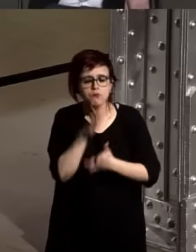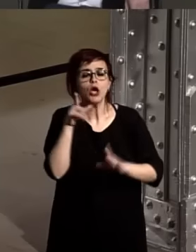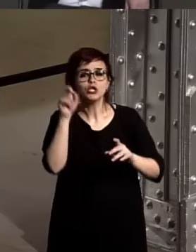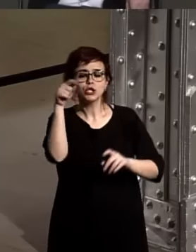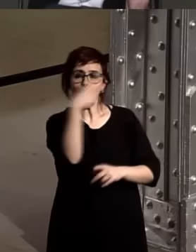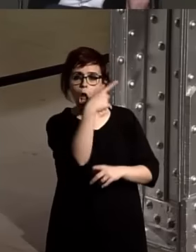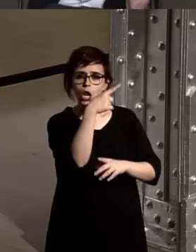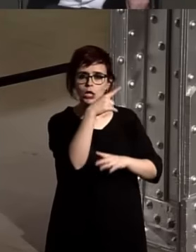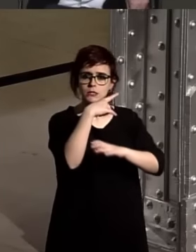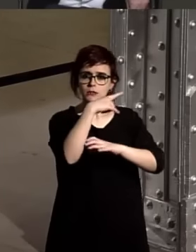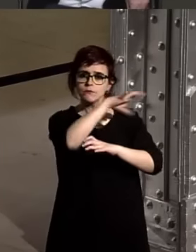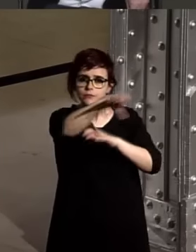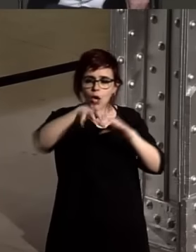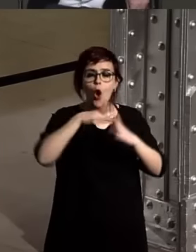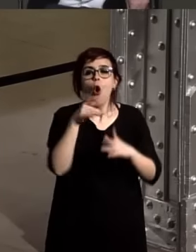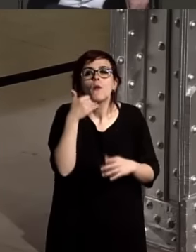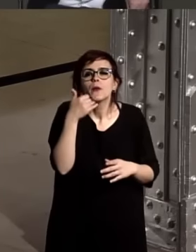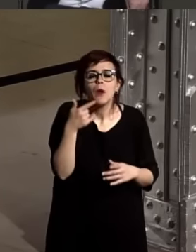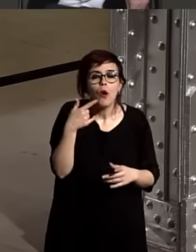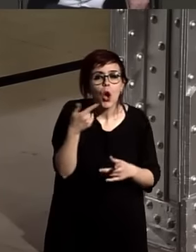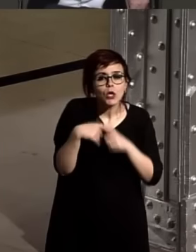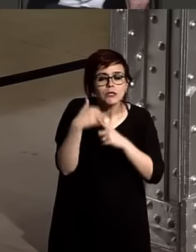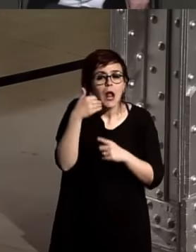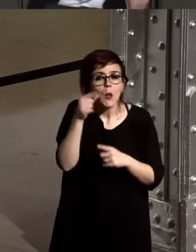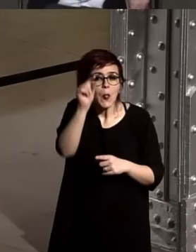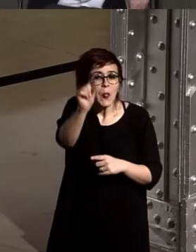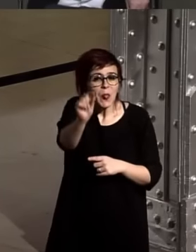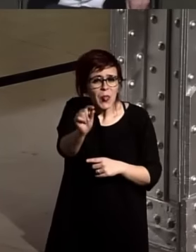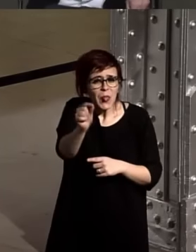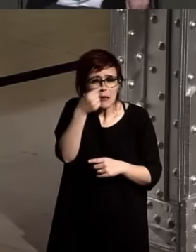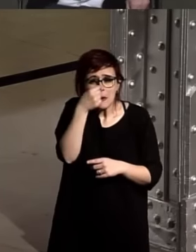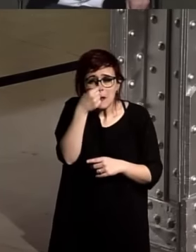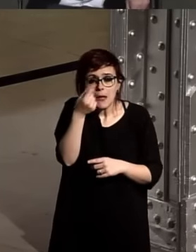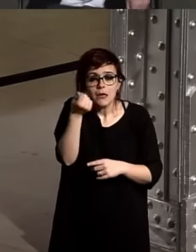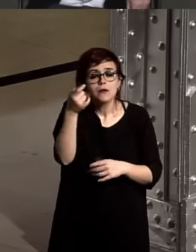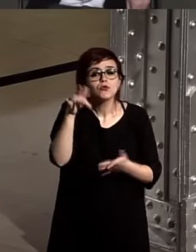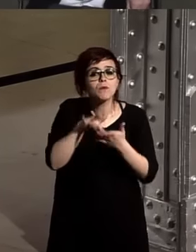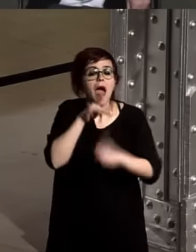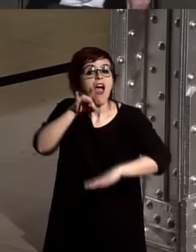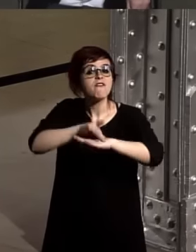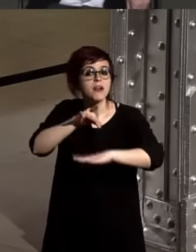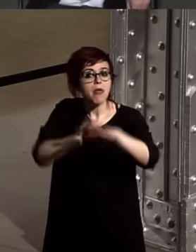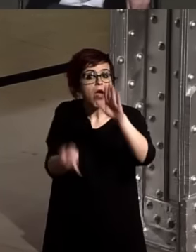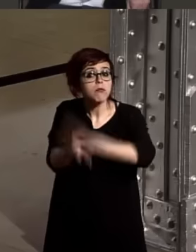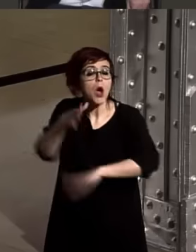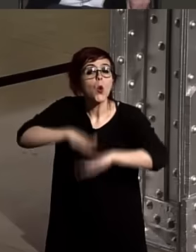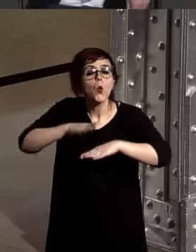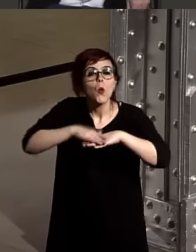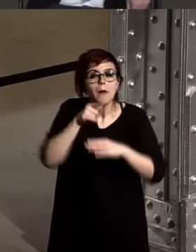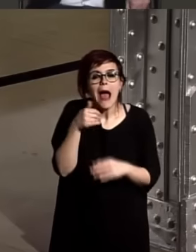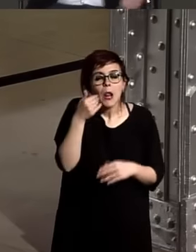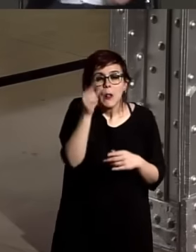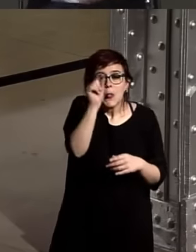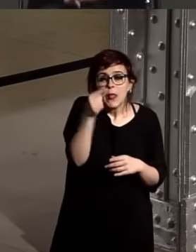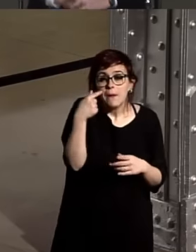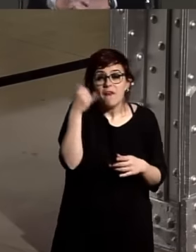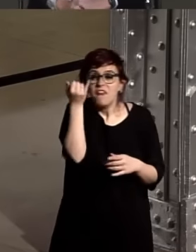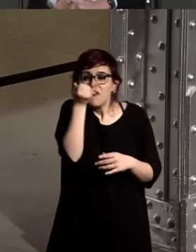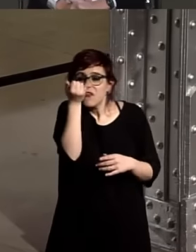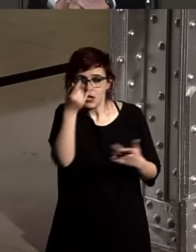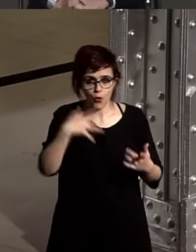seres tan pequeños que son invisibles que no son visibles que producen las enfermedades por ejemplo